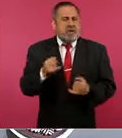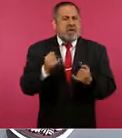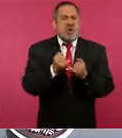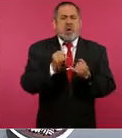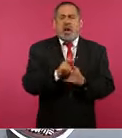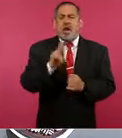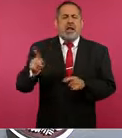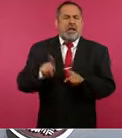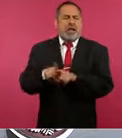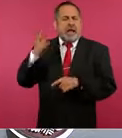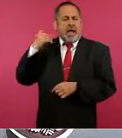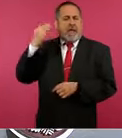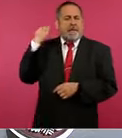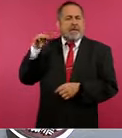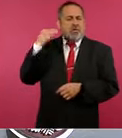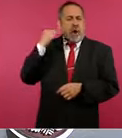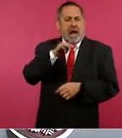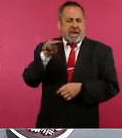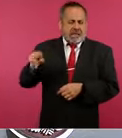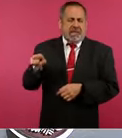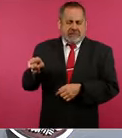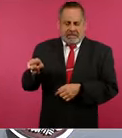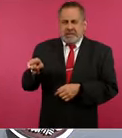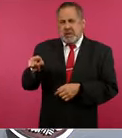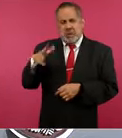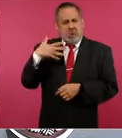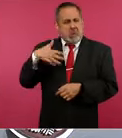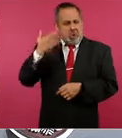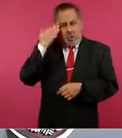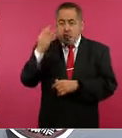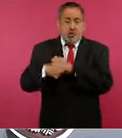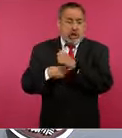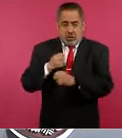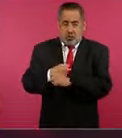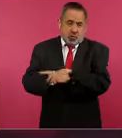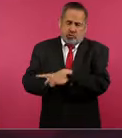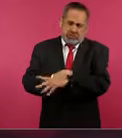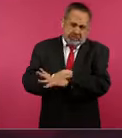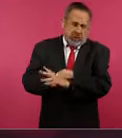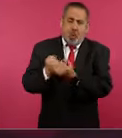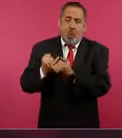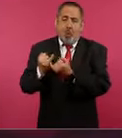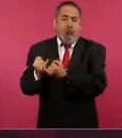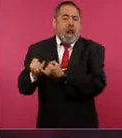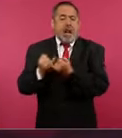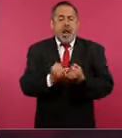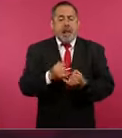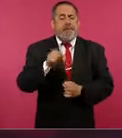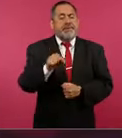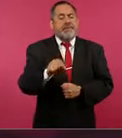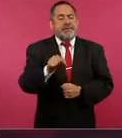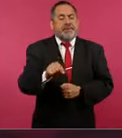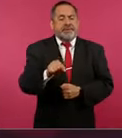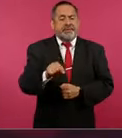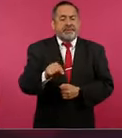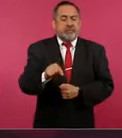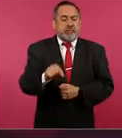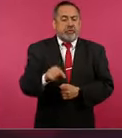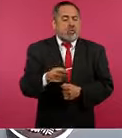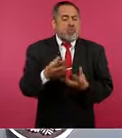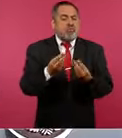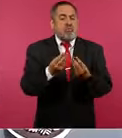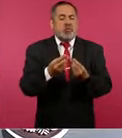en Michoacán durante bastante tiempo, hubo mucha